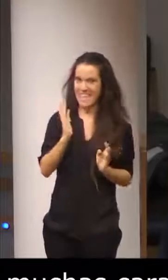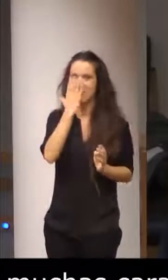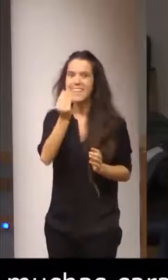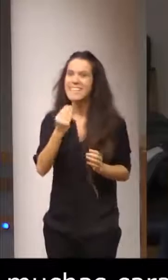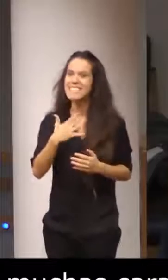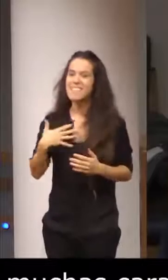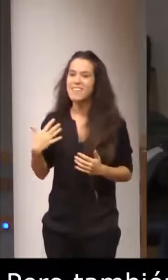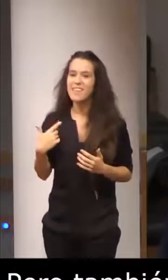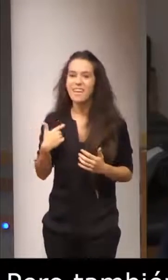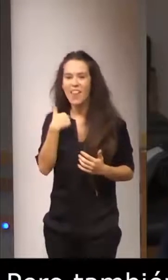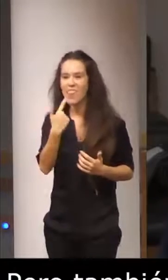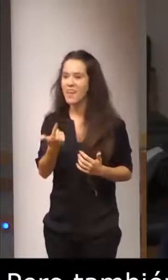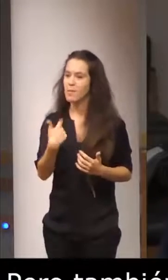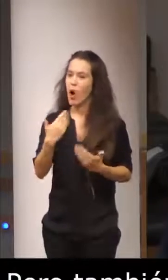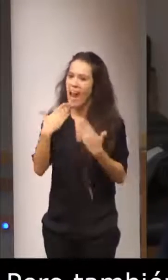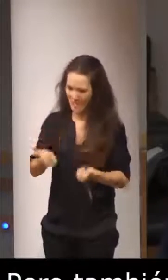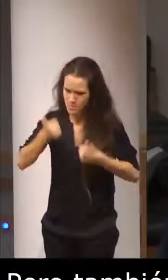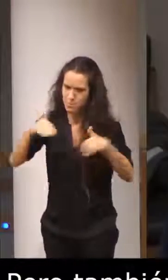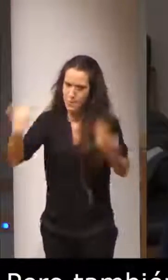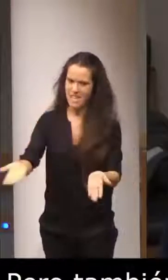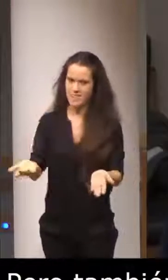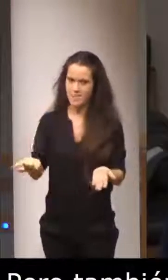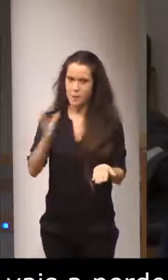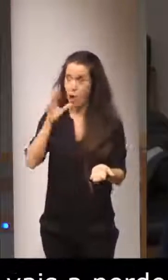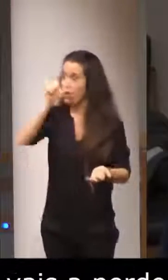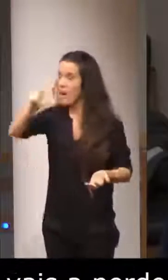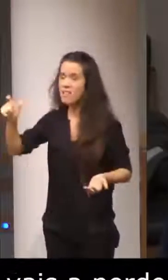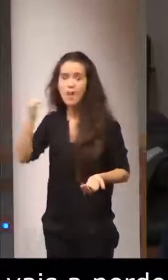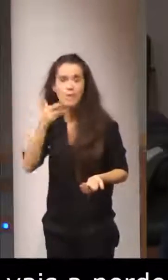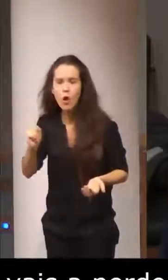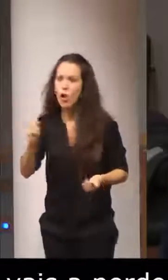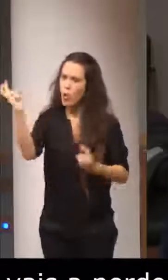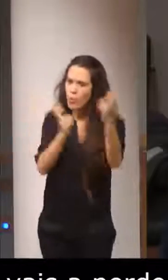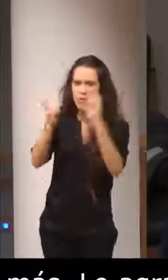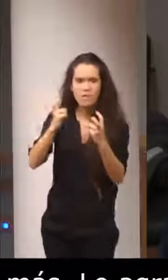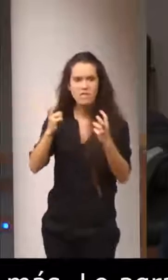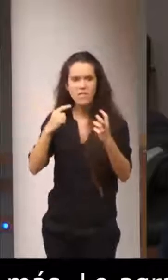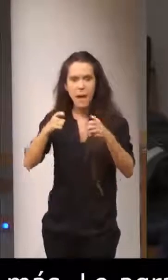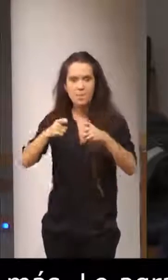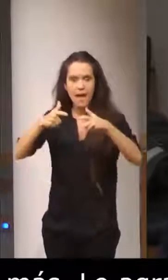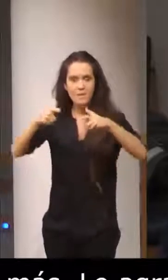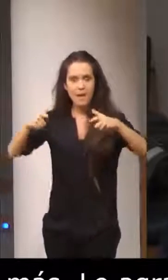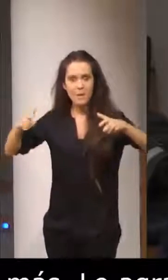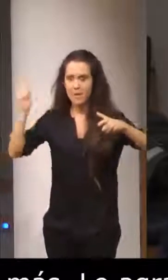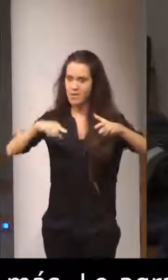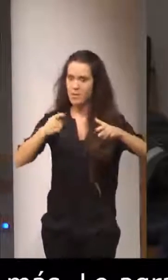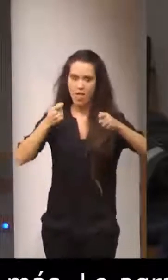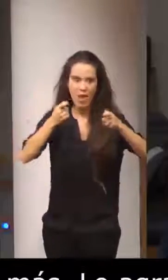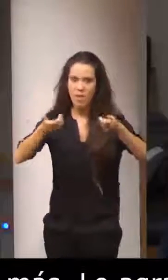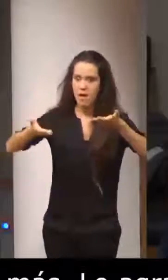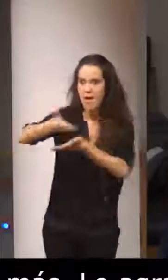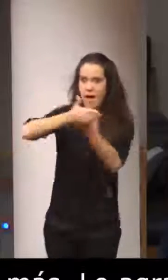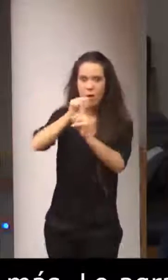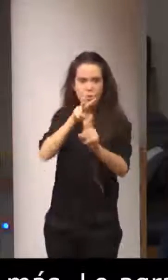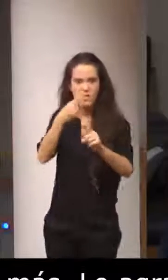lo agradezco más porque cuando nos autoalimentamos nos retroalimentamos si nosotros mismos nos